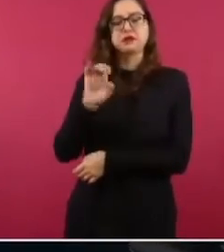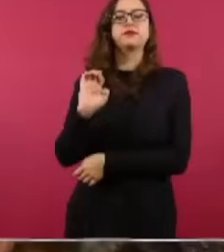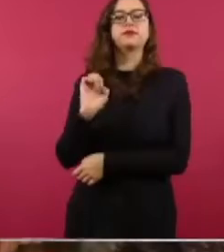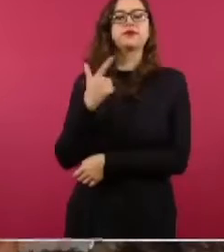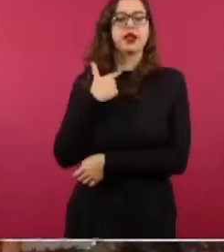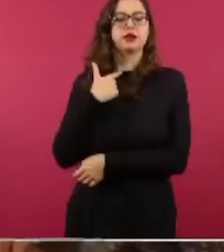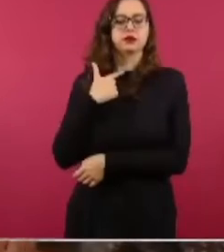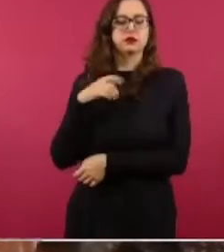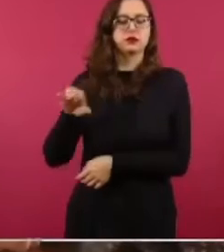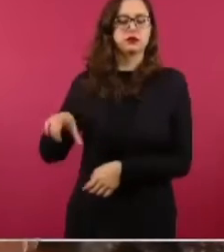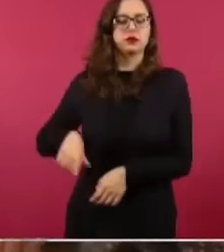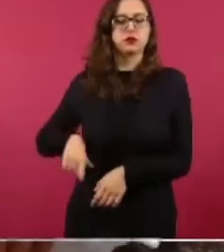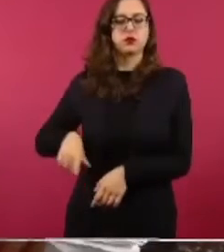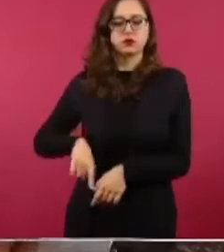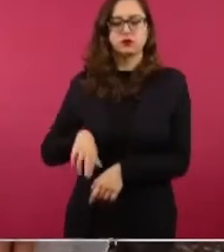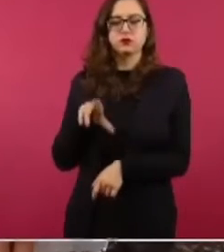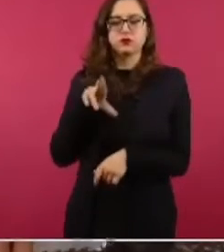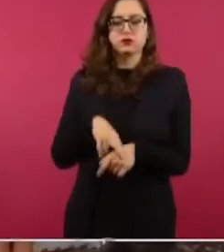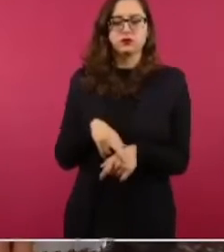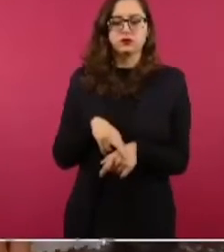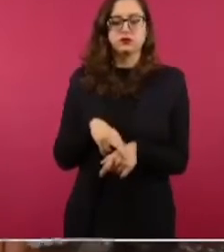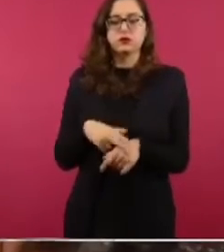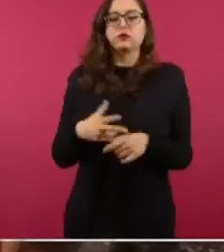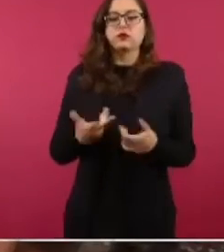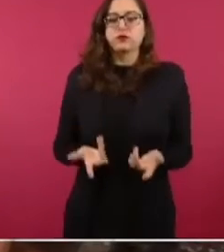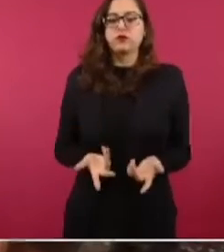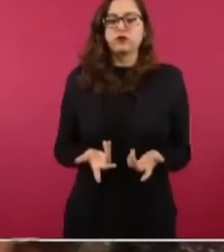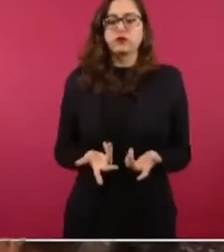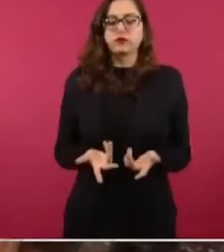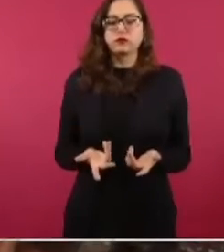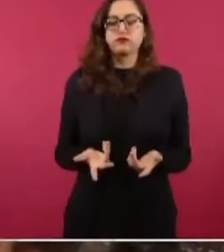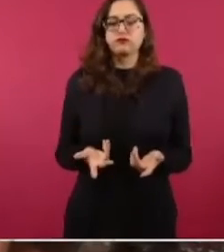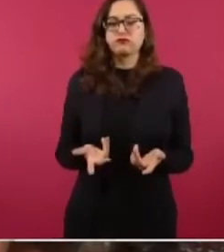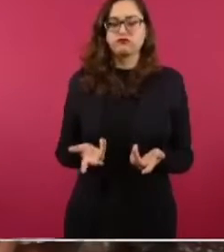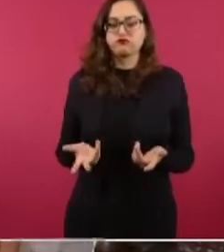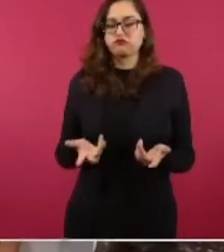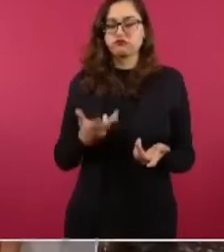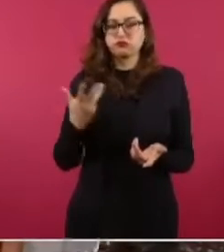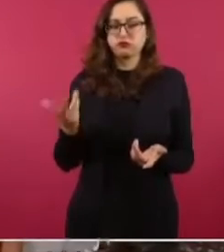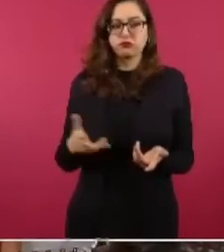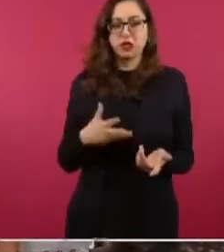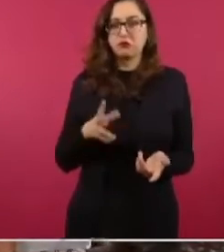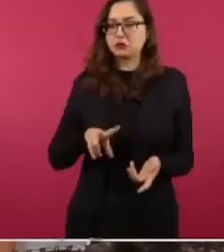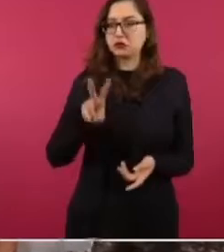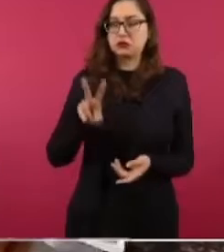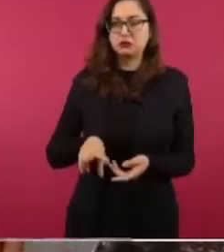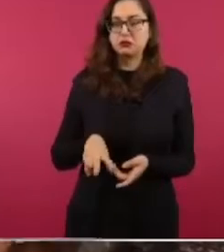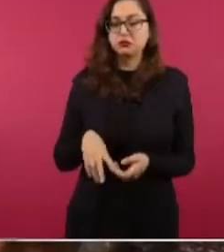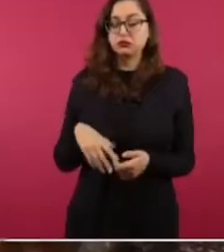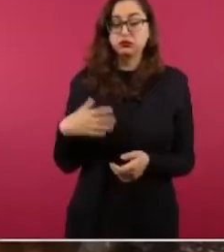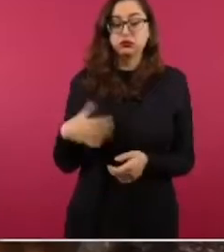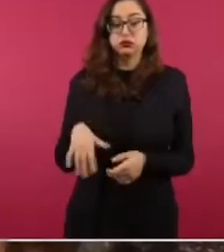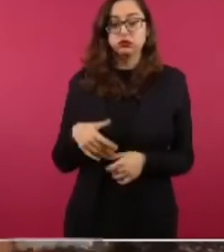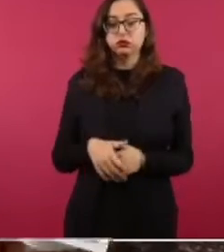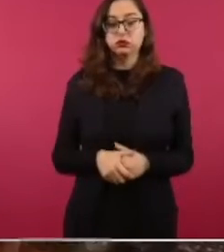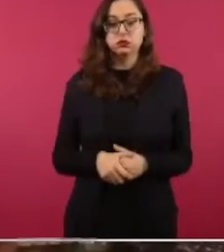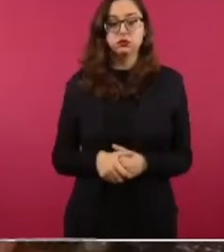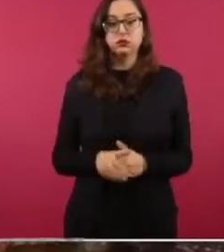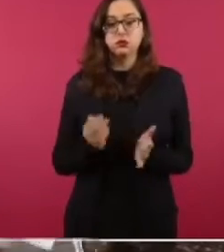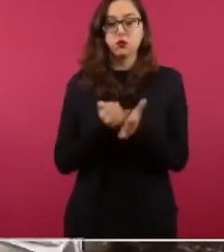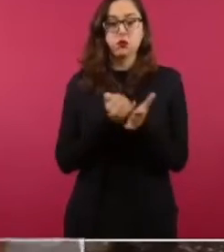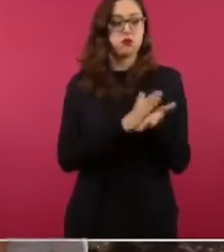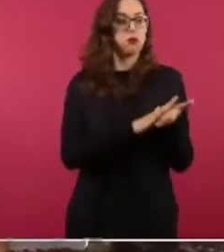Medina, le dio unas extensiones de impuestos muy grandes, ¿no? Entonces mi pregunta